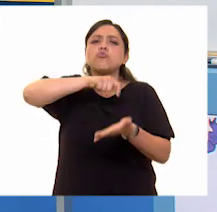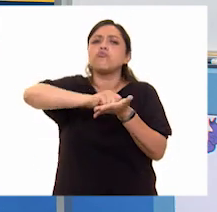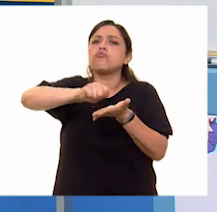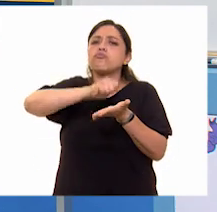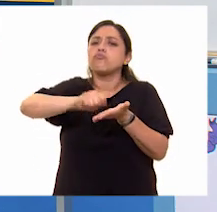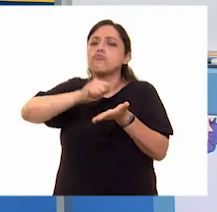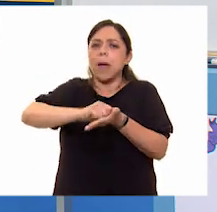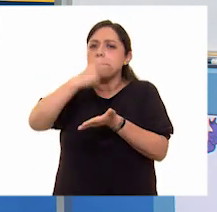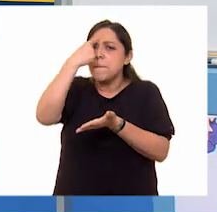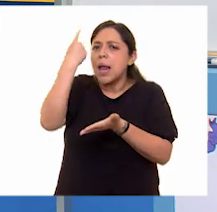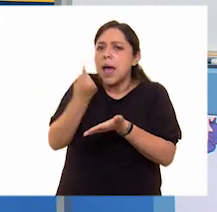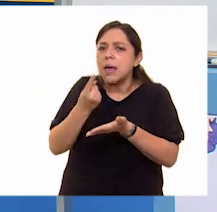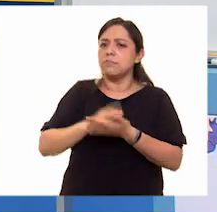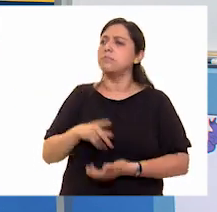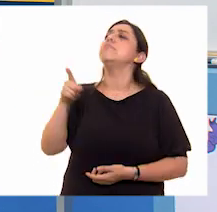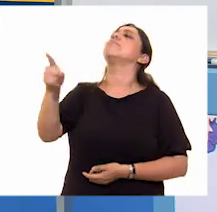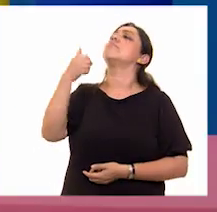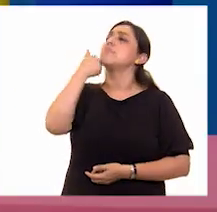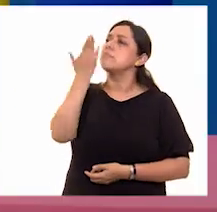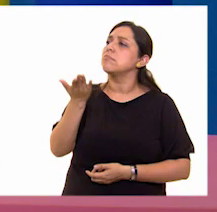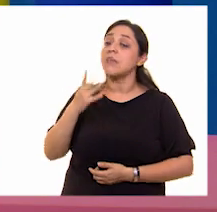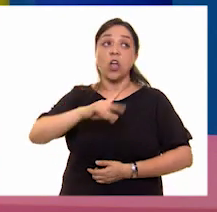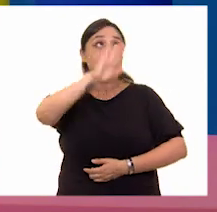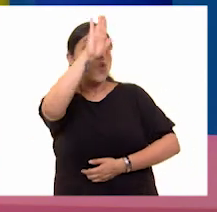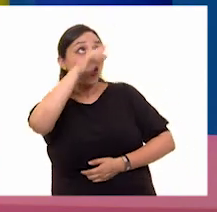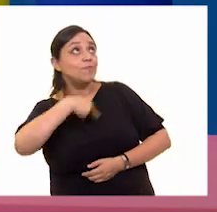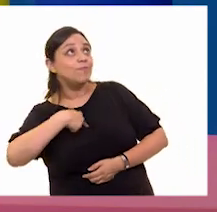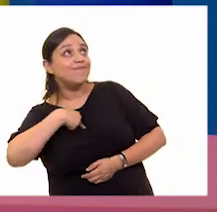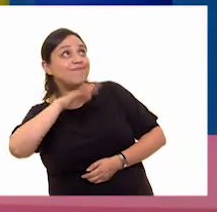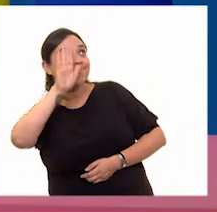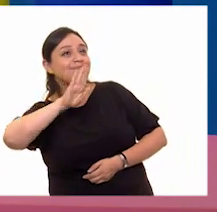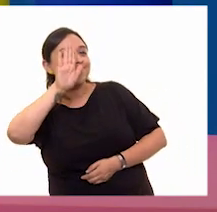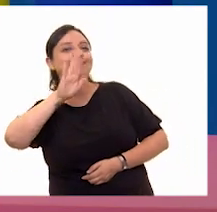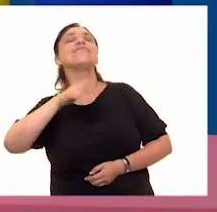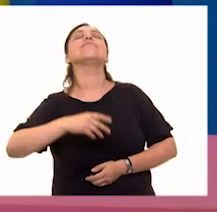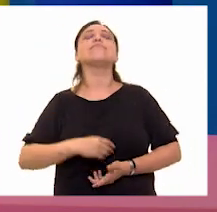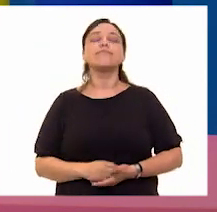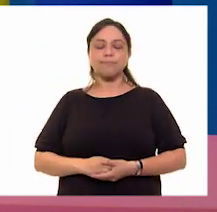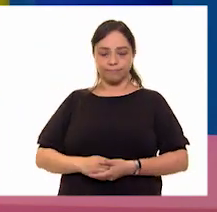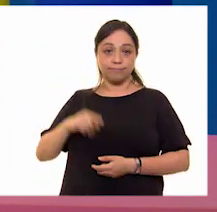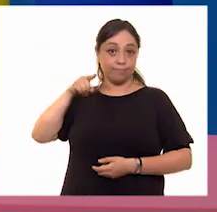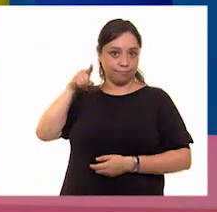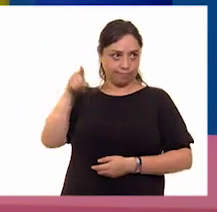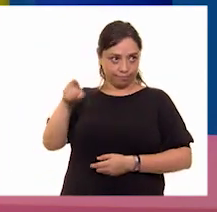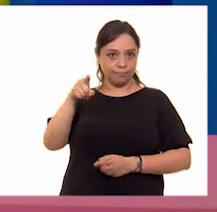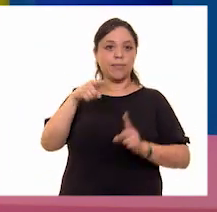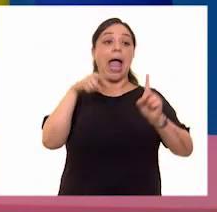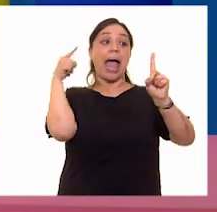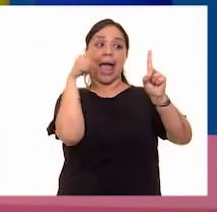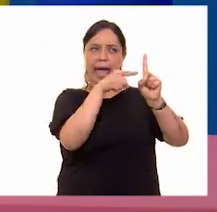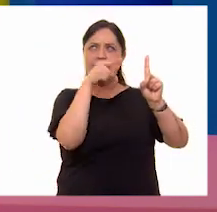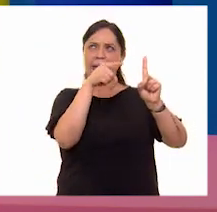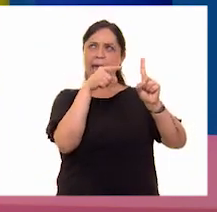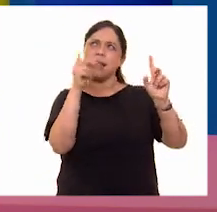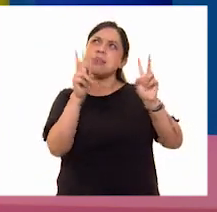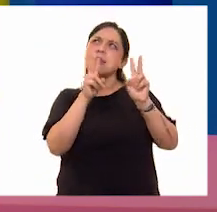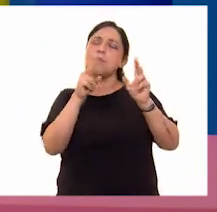de ustedes quisiera participar? Yo, maestra, yo. El escrito se va a